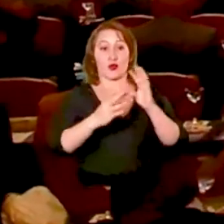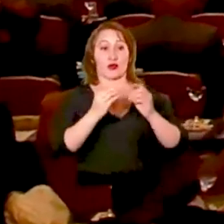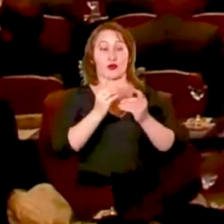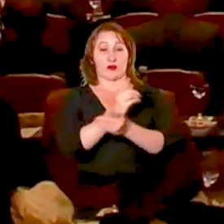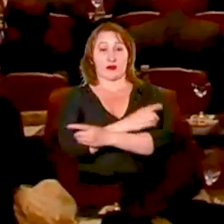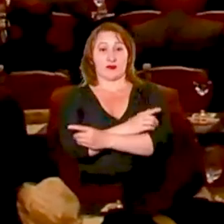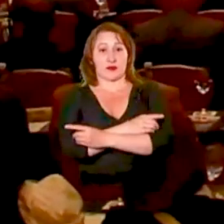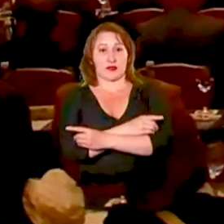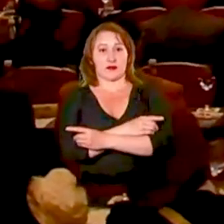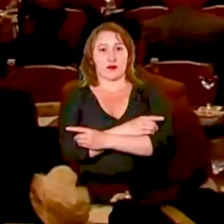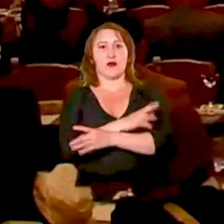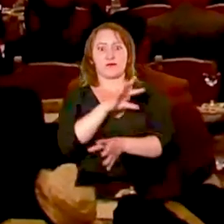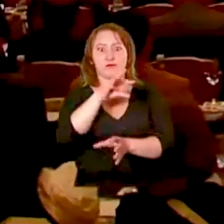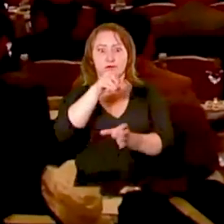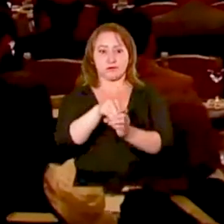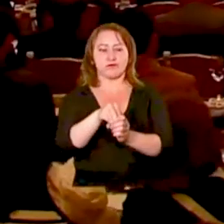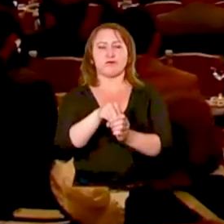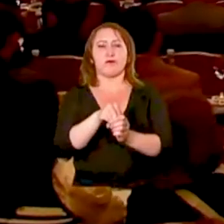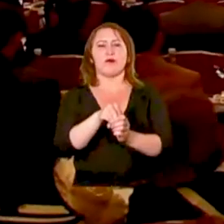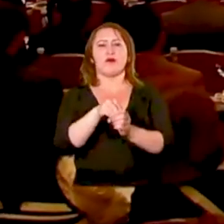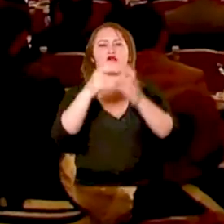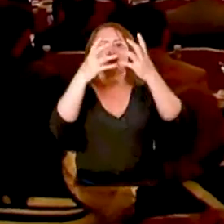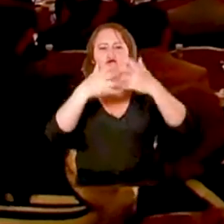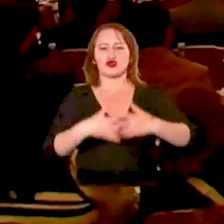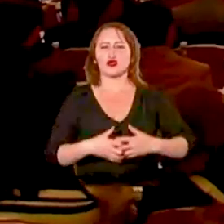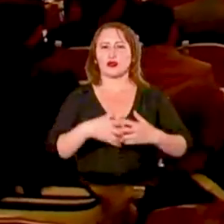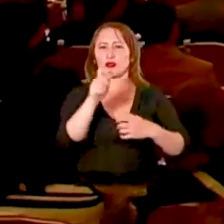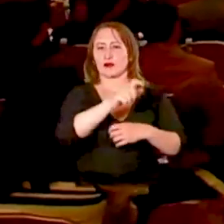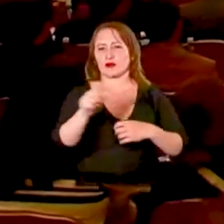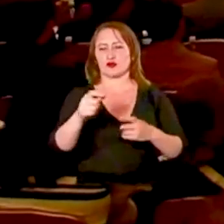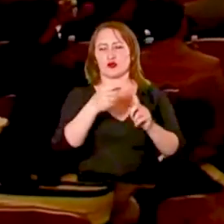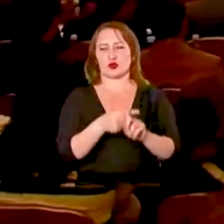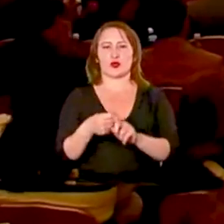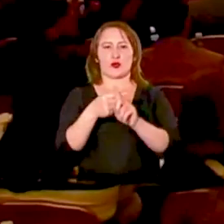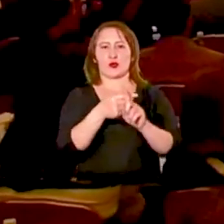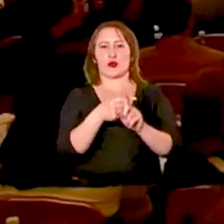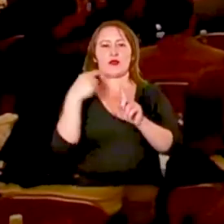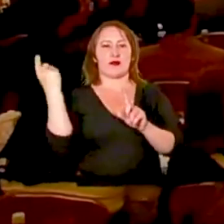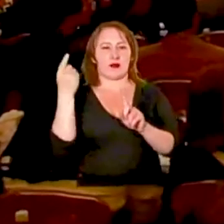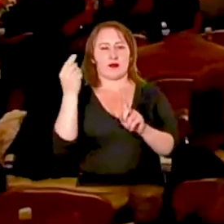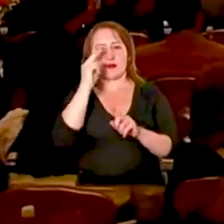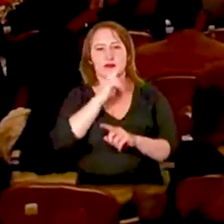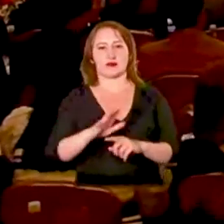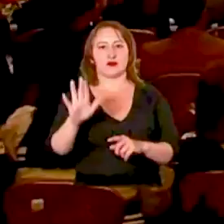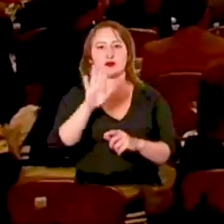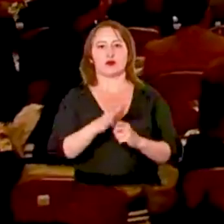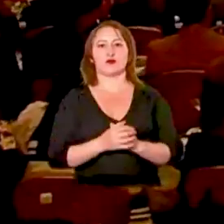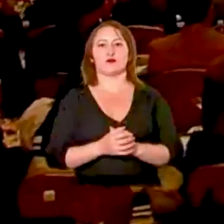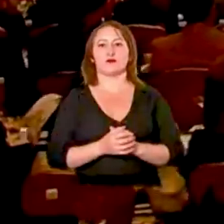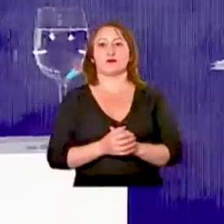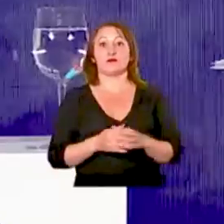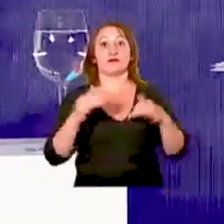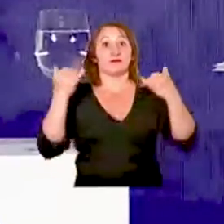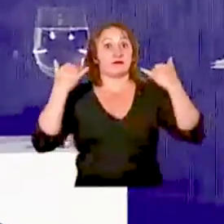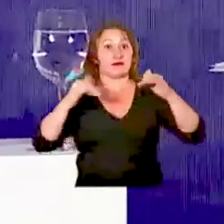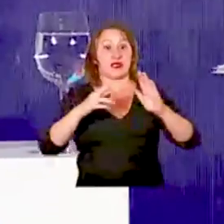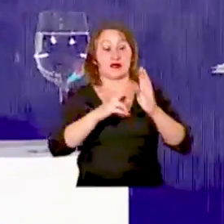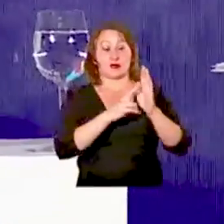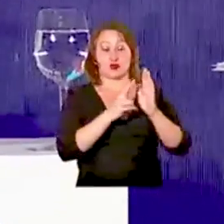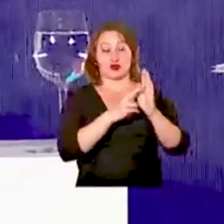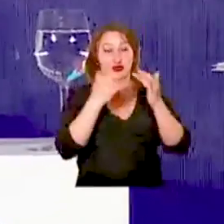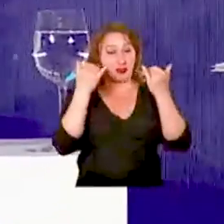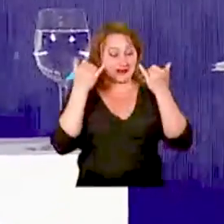disciplinario la composición de funcionarios de la Procuraduría General de la Nación. Ya sacamos las